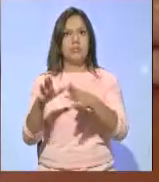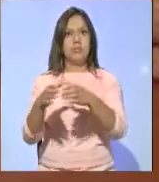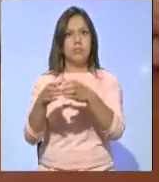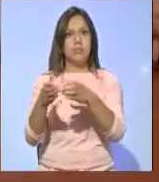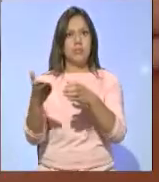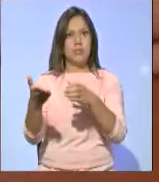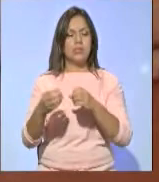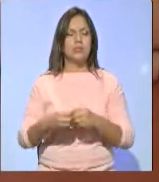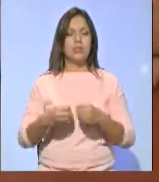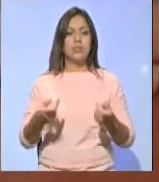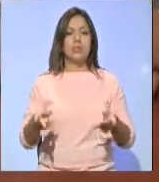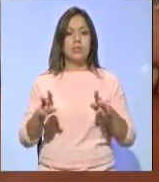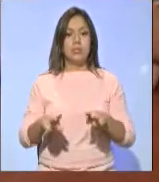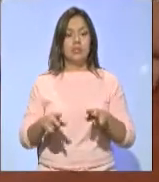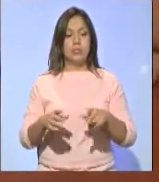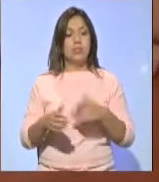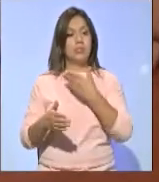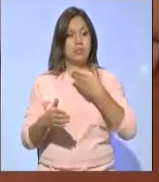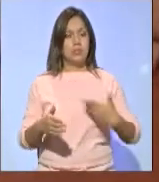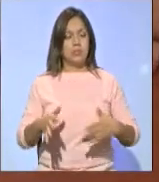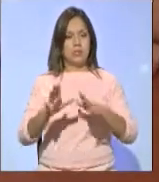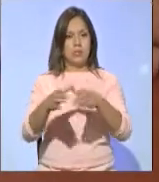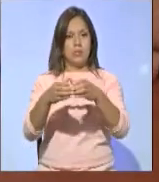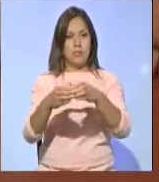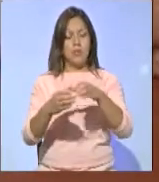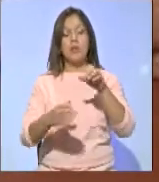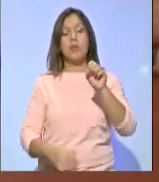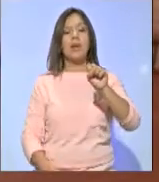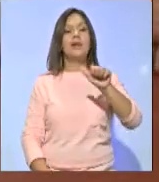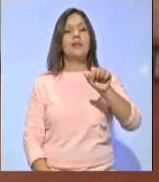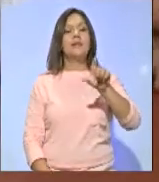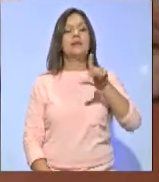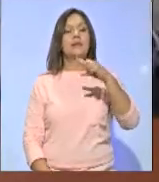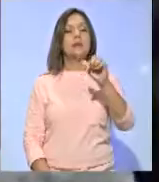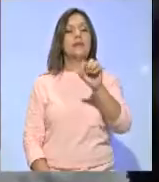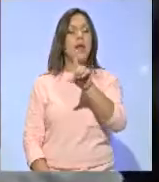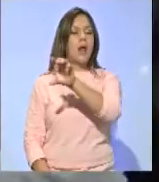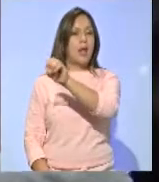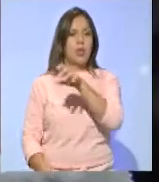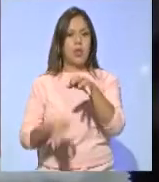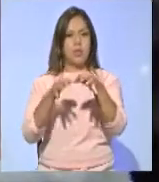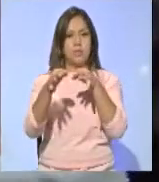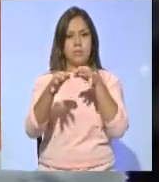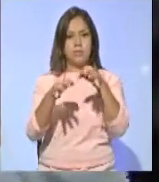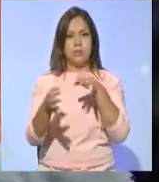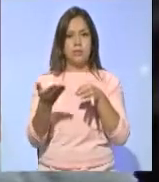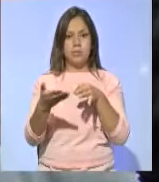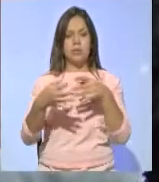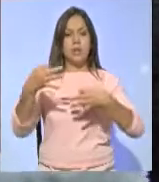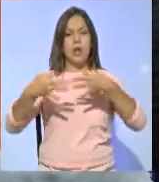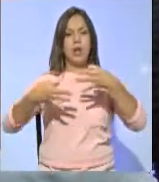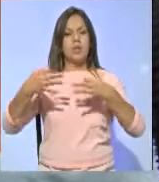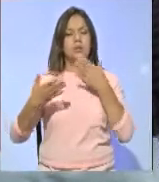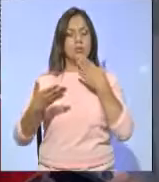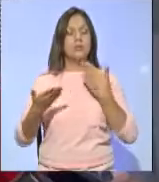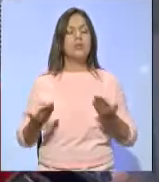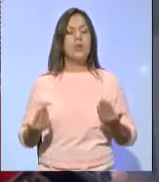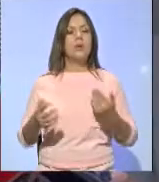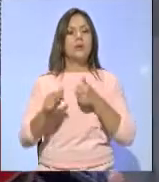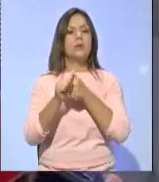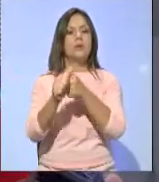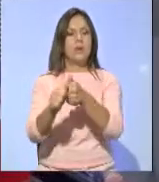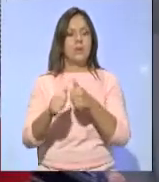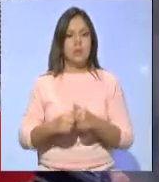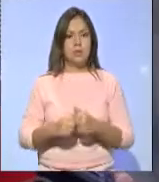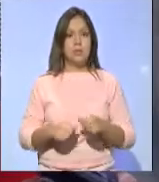fiscales. La titular de la Comisión Ampetra, Silvia Salgado, precisó algunas cifras sobre los casos que la justicia ha dado seguimiento.